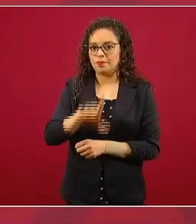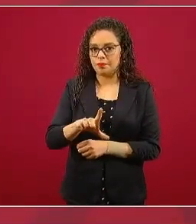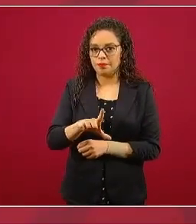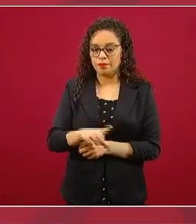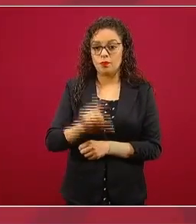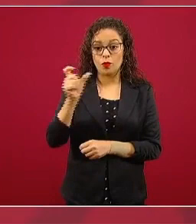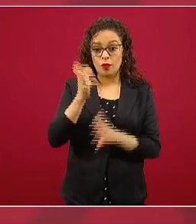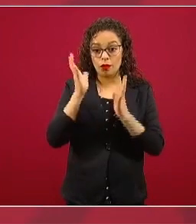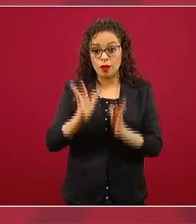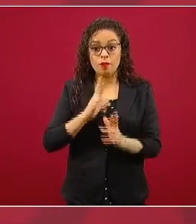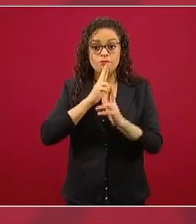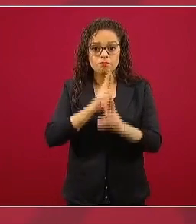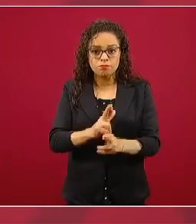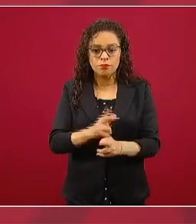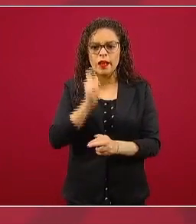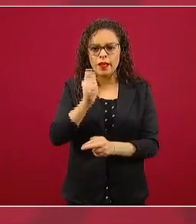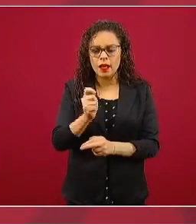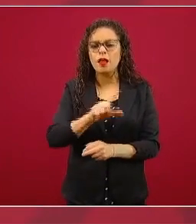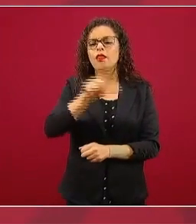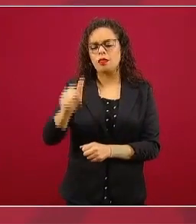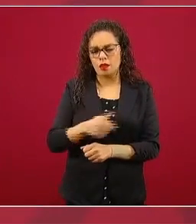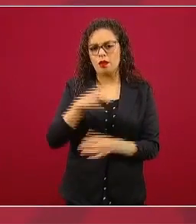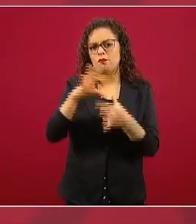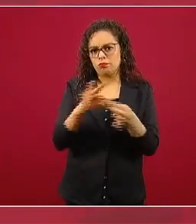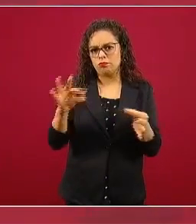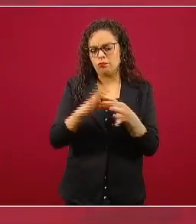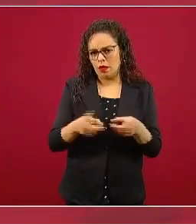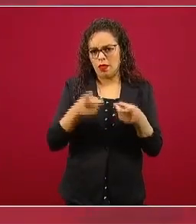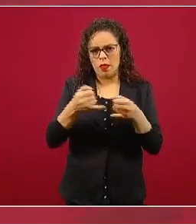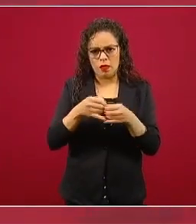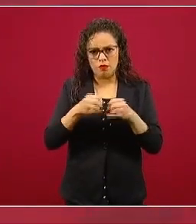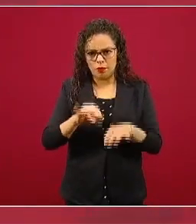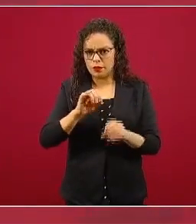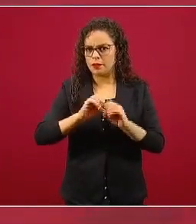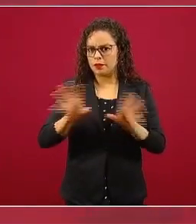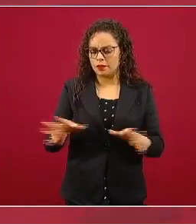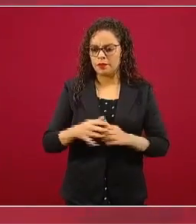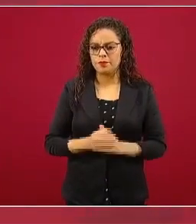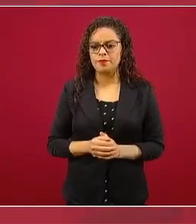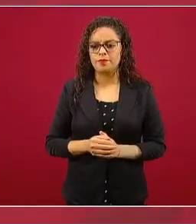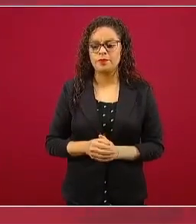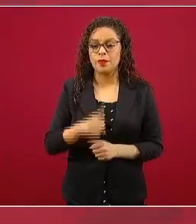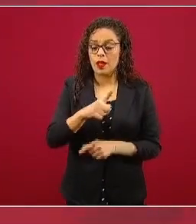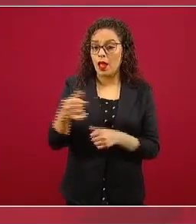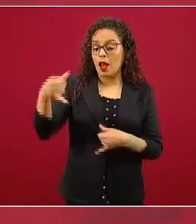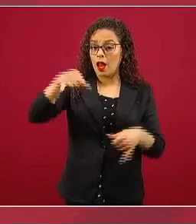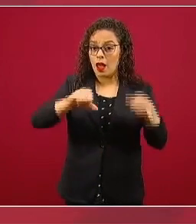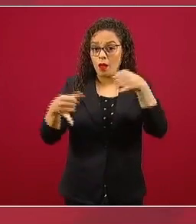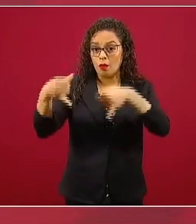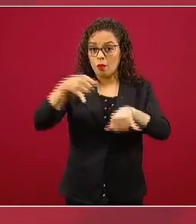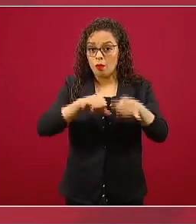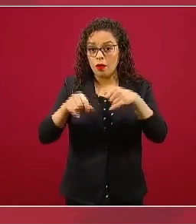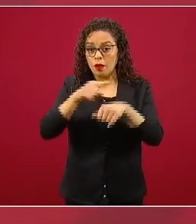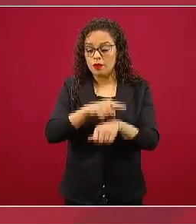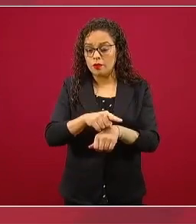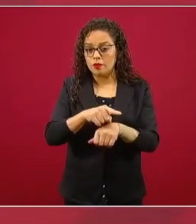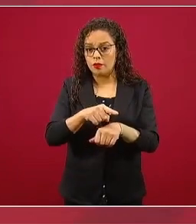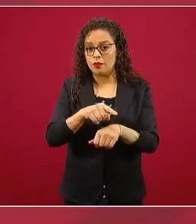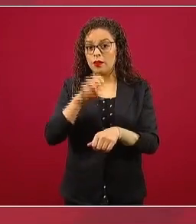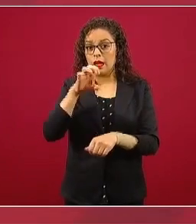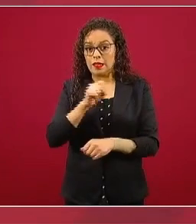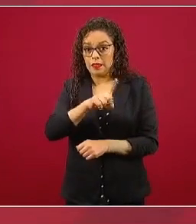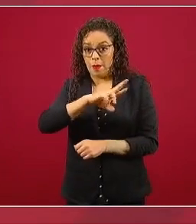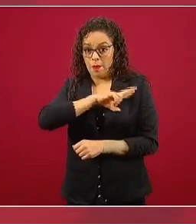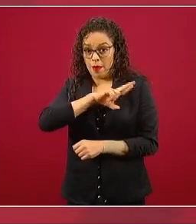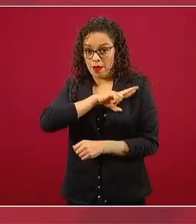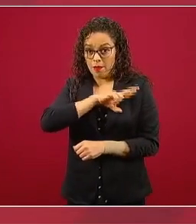logremos. En el ámbito de la relación con laboratorios de carácter privado, hemos ido avanzando con